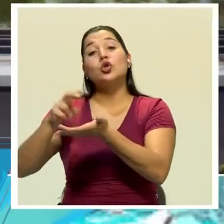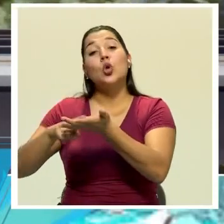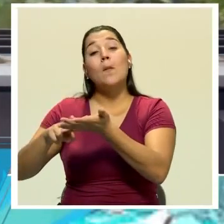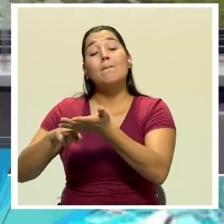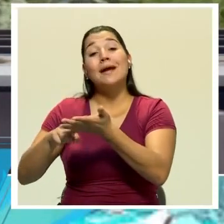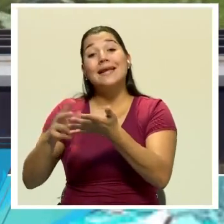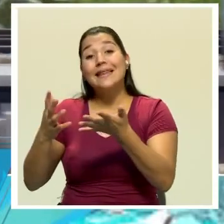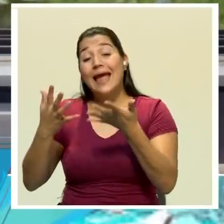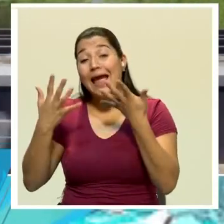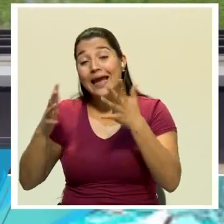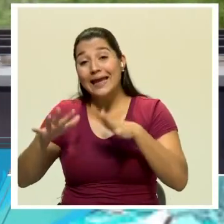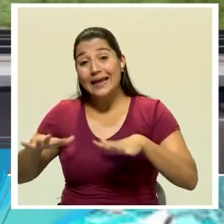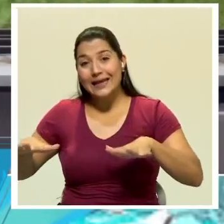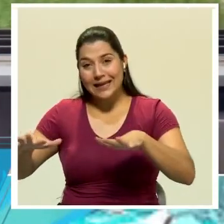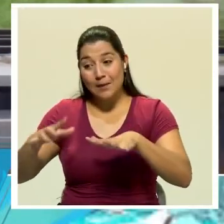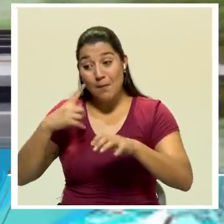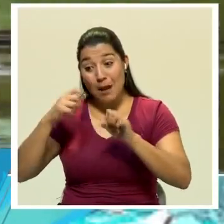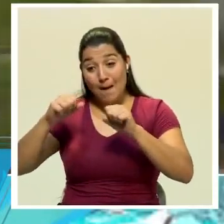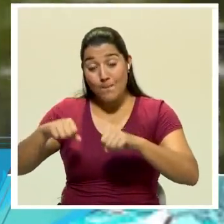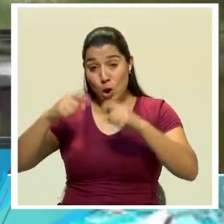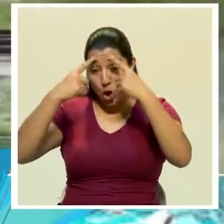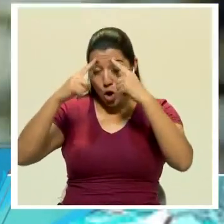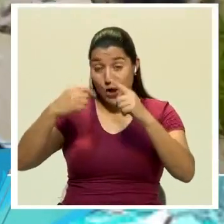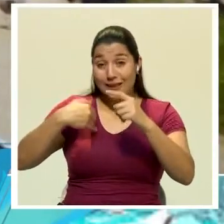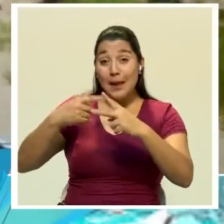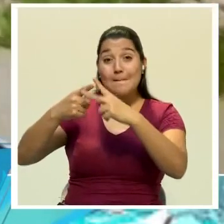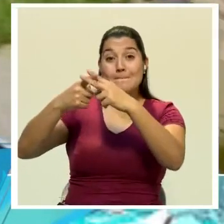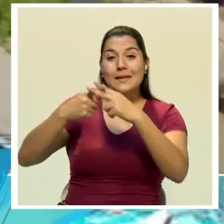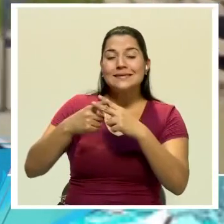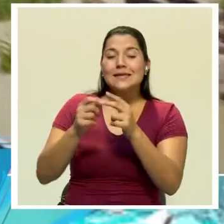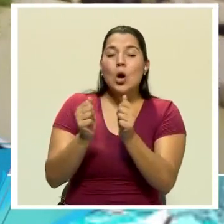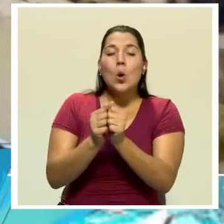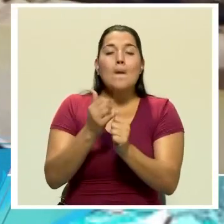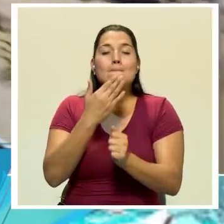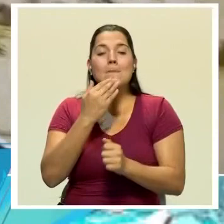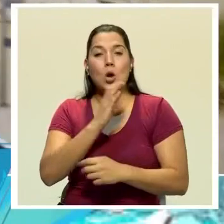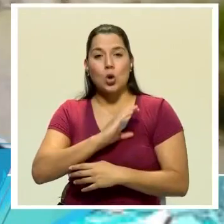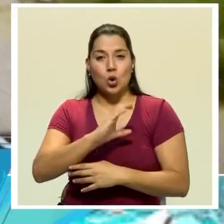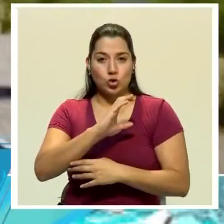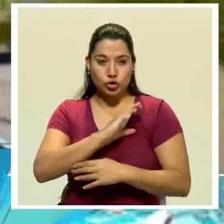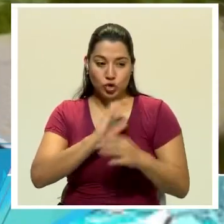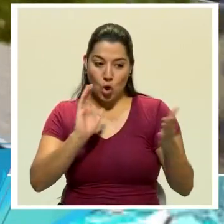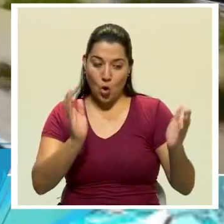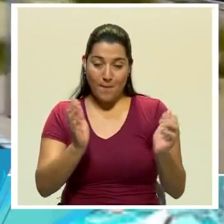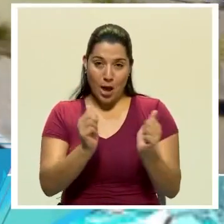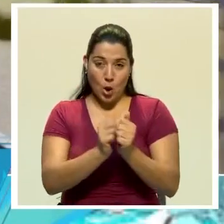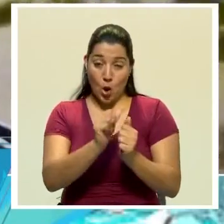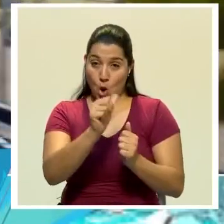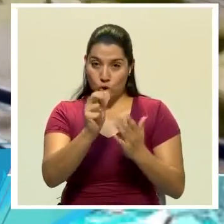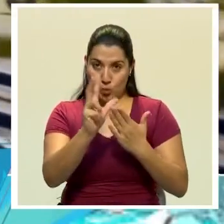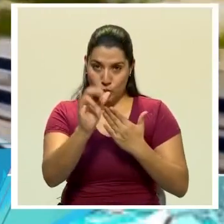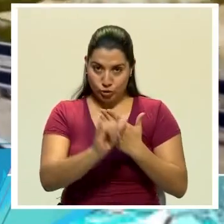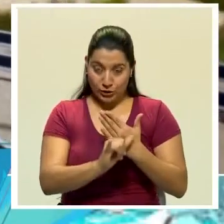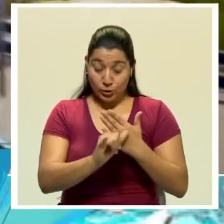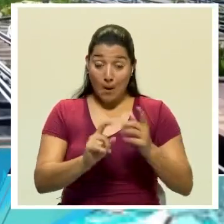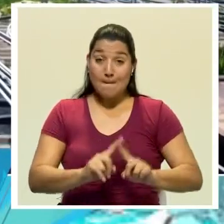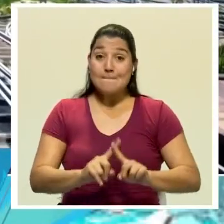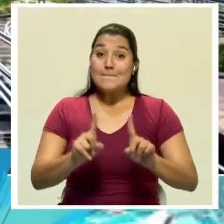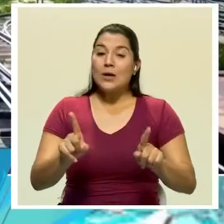un crédito con condiciones muchísimo más favorables que cualquier otro proyecto de infraestructura. Pero